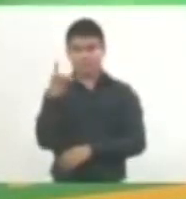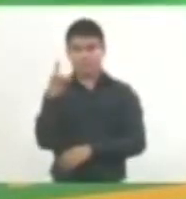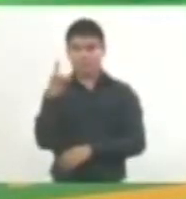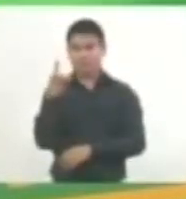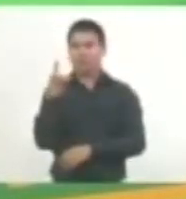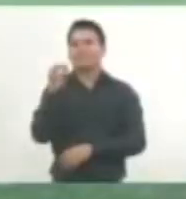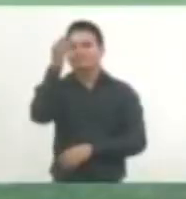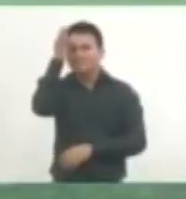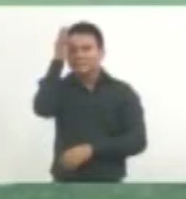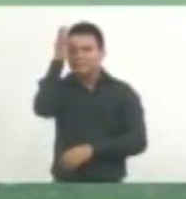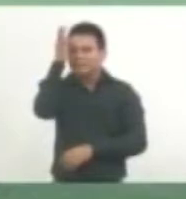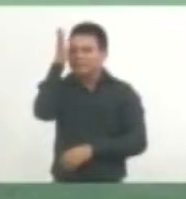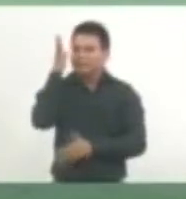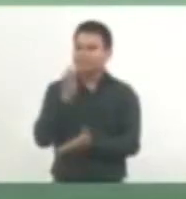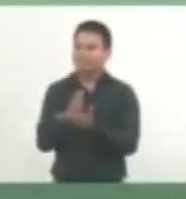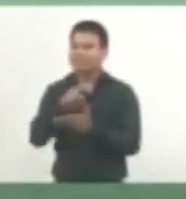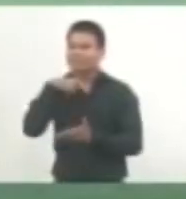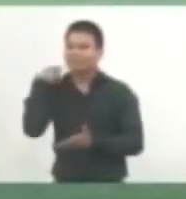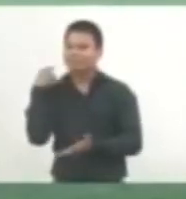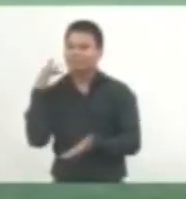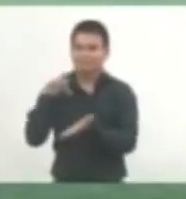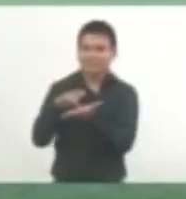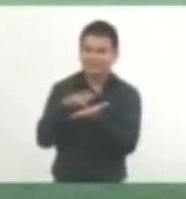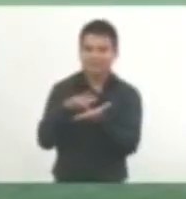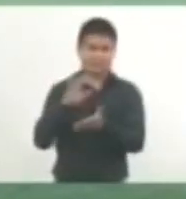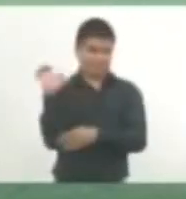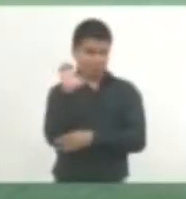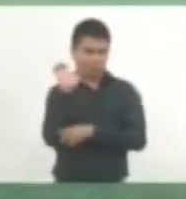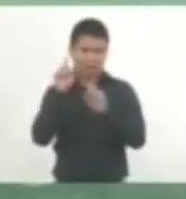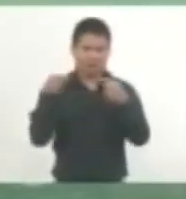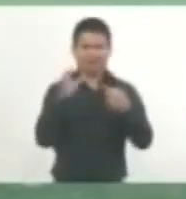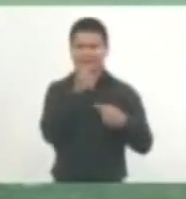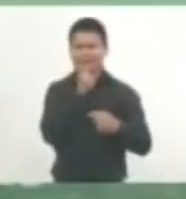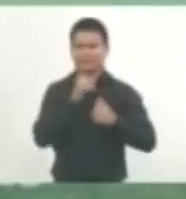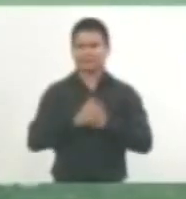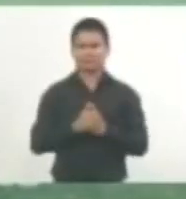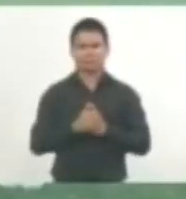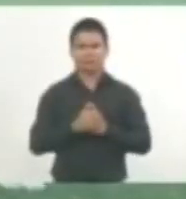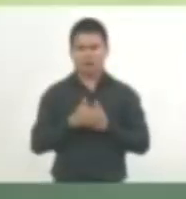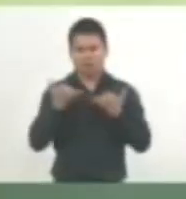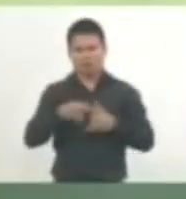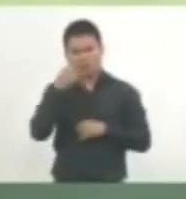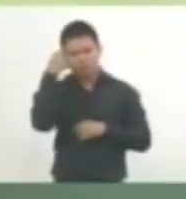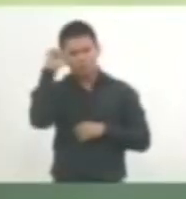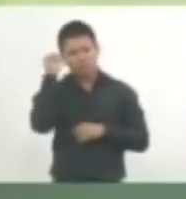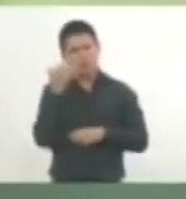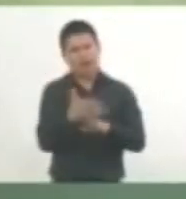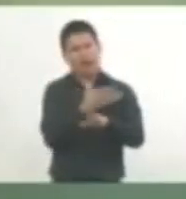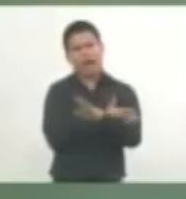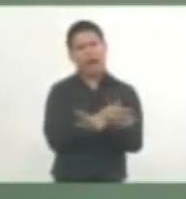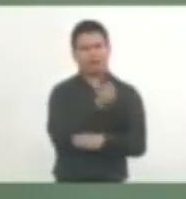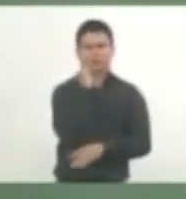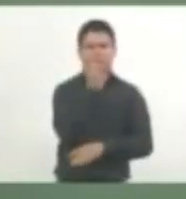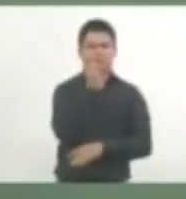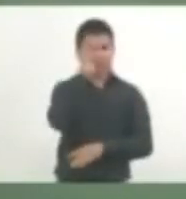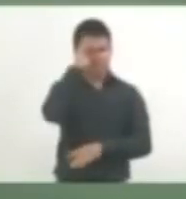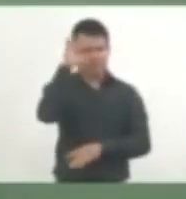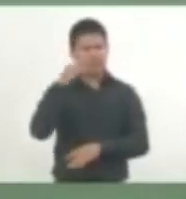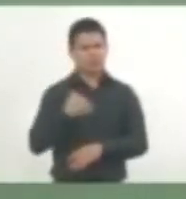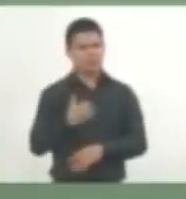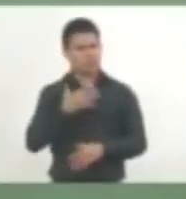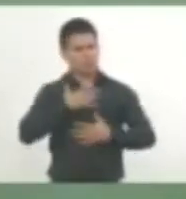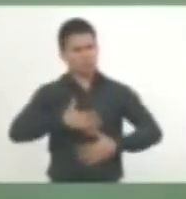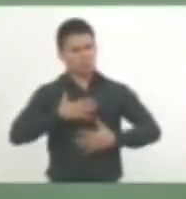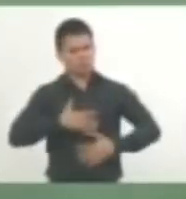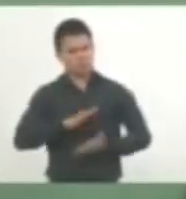Ecuador. Luis Fernando Muriel no se preocupa por jugar condicionado ante Bolivia. El delantero de la Sampdoria, quien de recibir